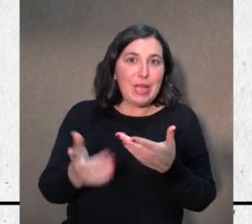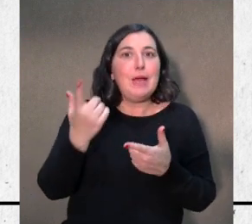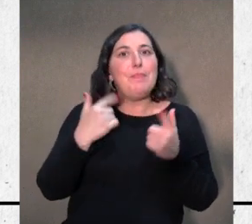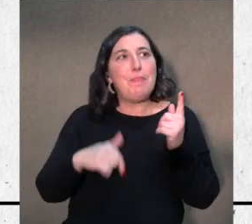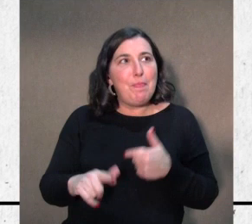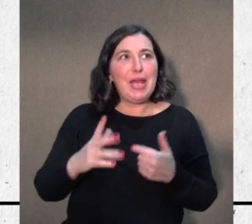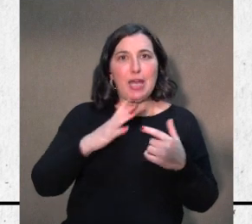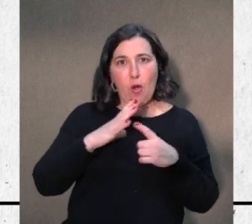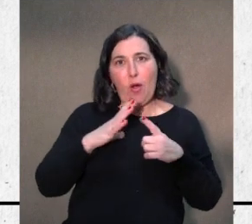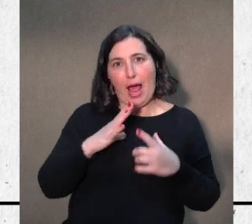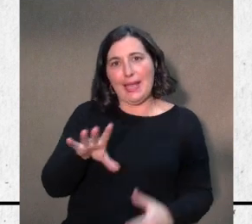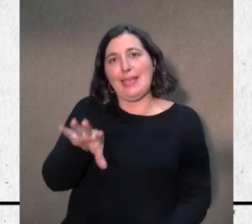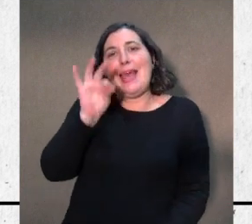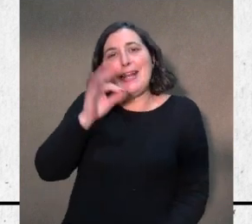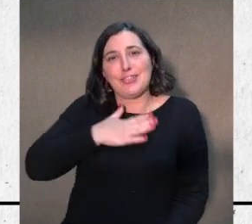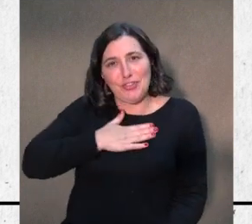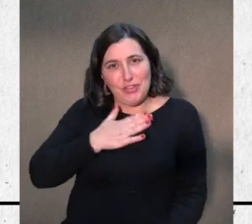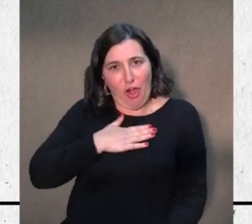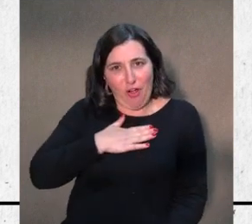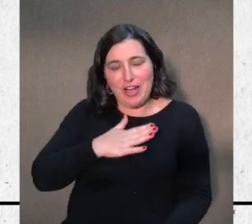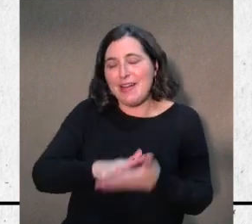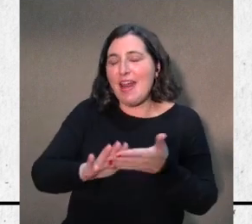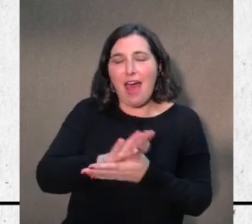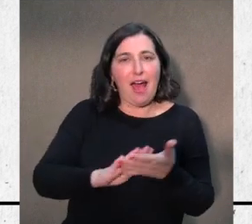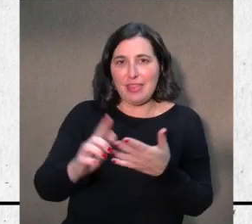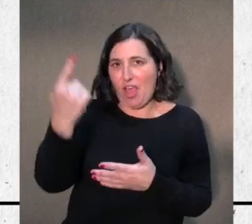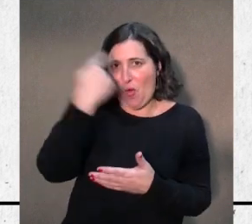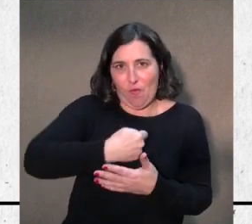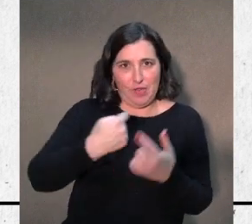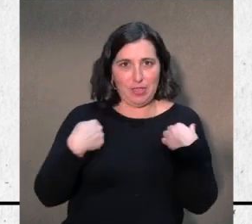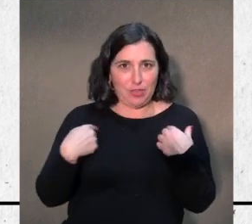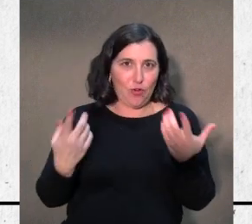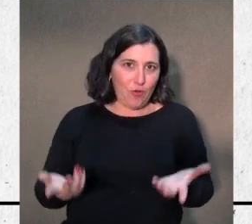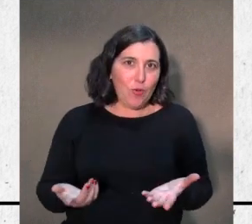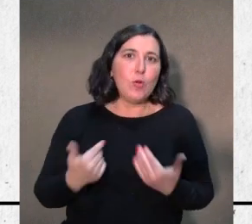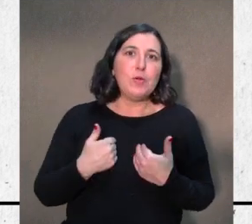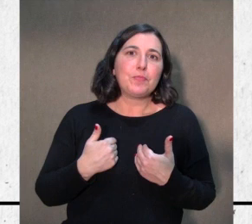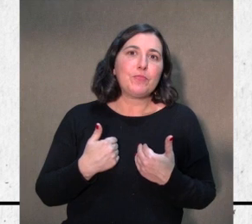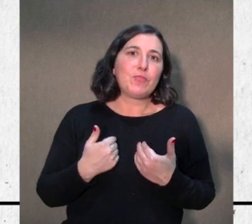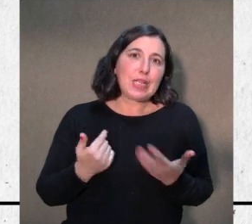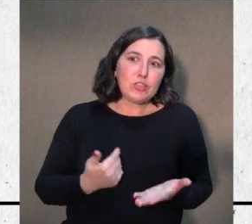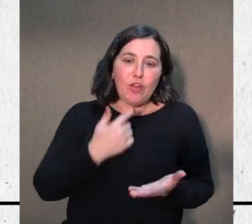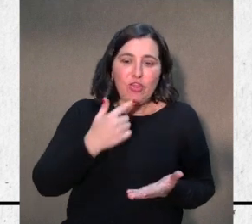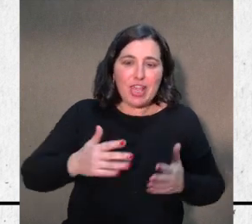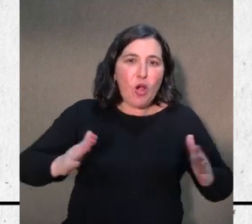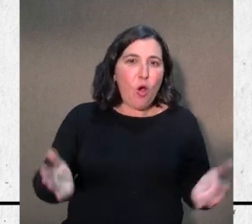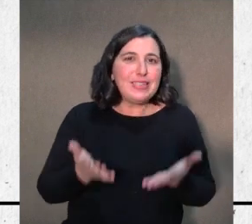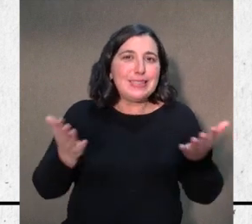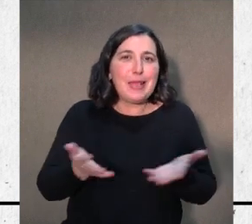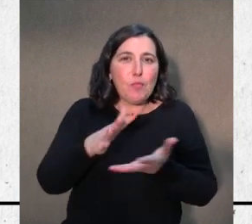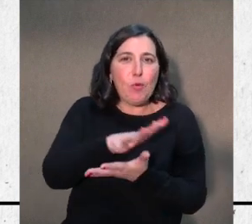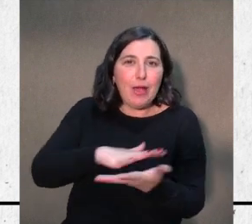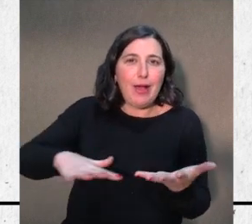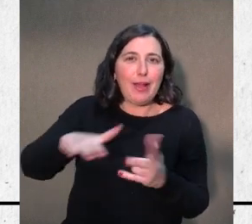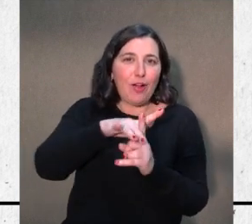¿no? Digo que estuve estimulada por todo lo que era mi hogar, pero a mí me fascinó y me sigue